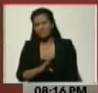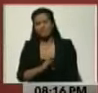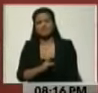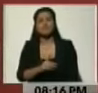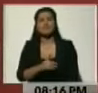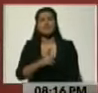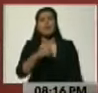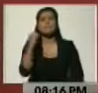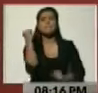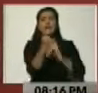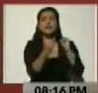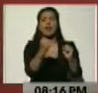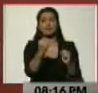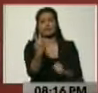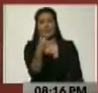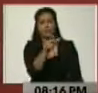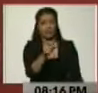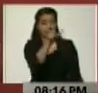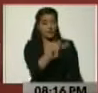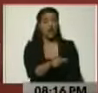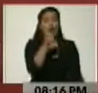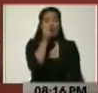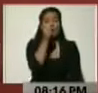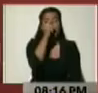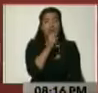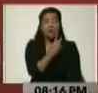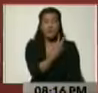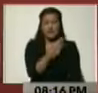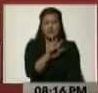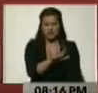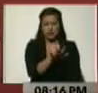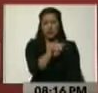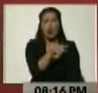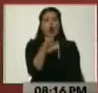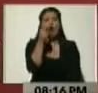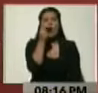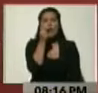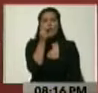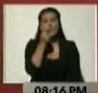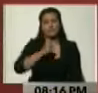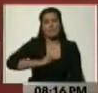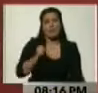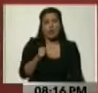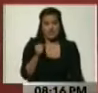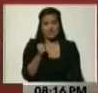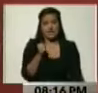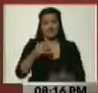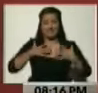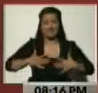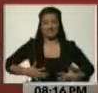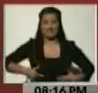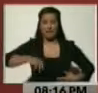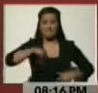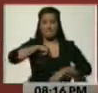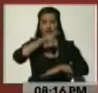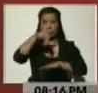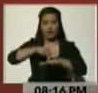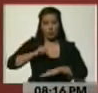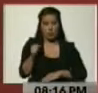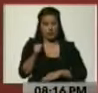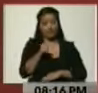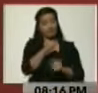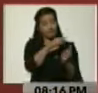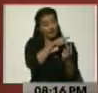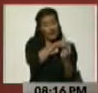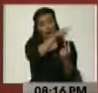Márquez Molina, de 25 años de edad, oficial de la Policía Nacional Bolivariana, y de la compatriota Nicole Melissa